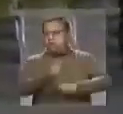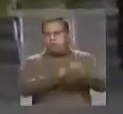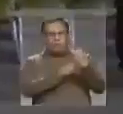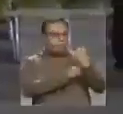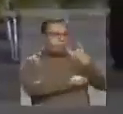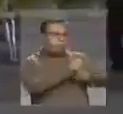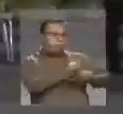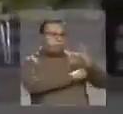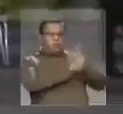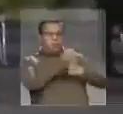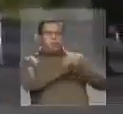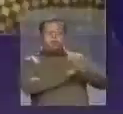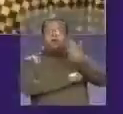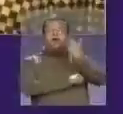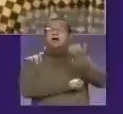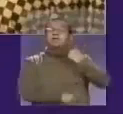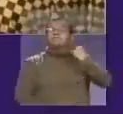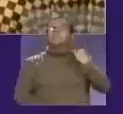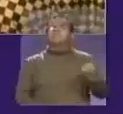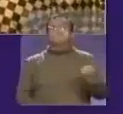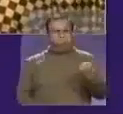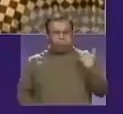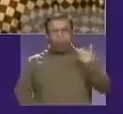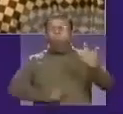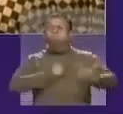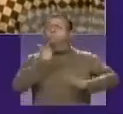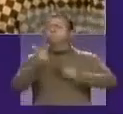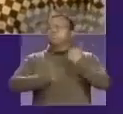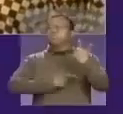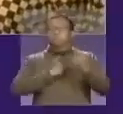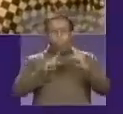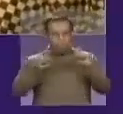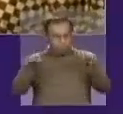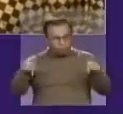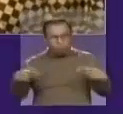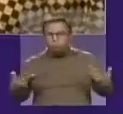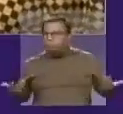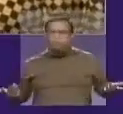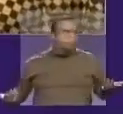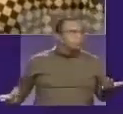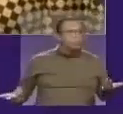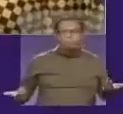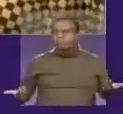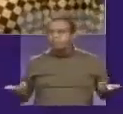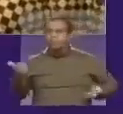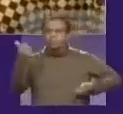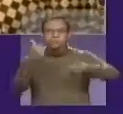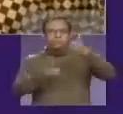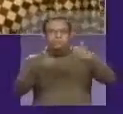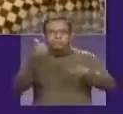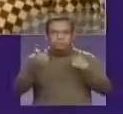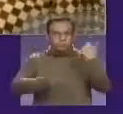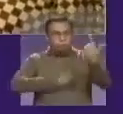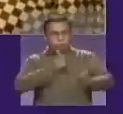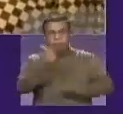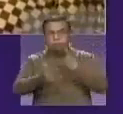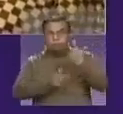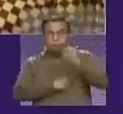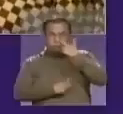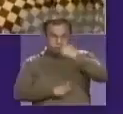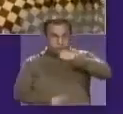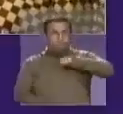años las mujeres se levantaron en pie de lucha y dijeron, bueno, hay que mirar a ver cuáles van a ser nuestra lucha con los